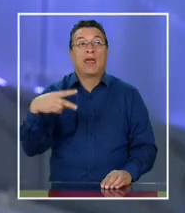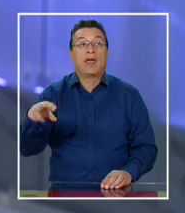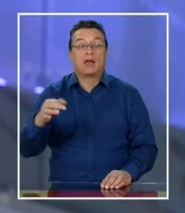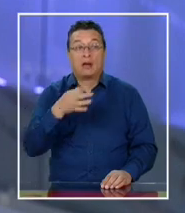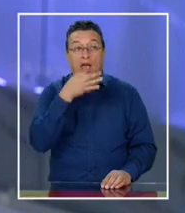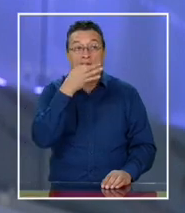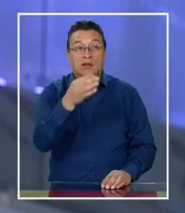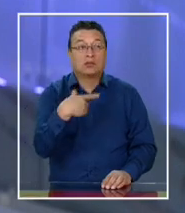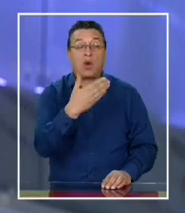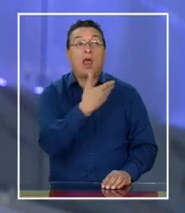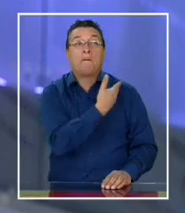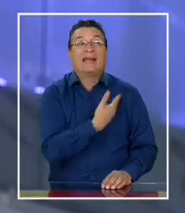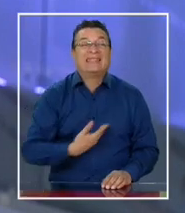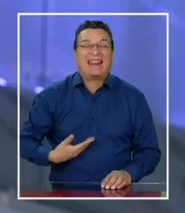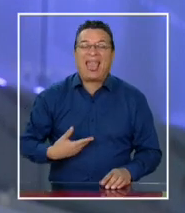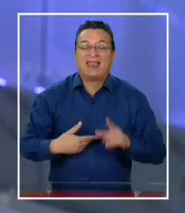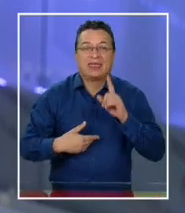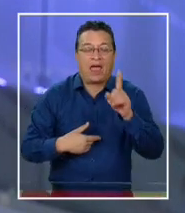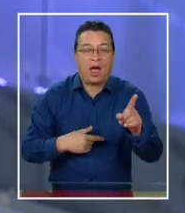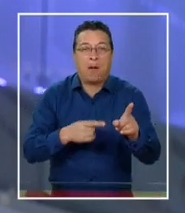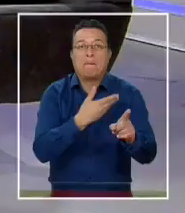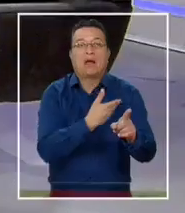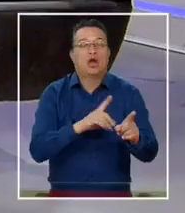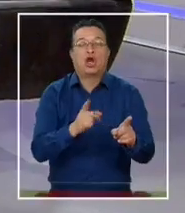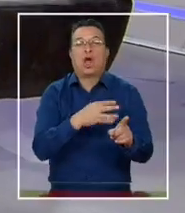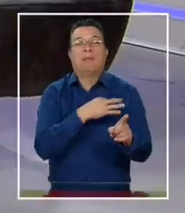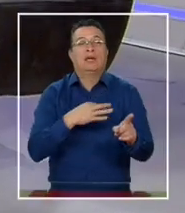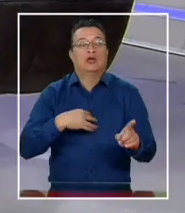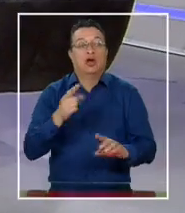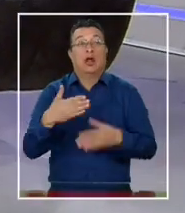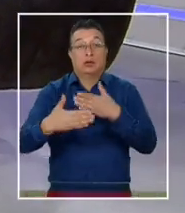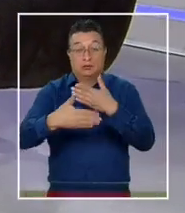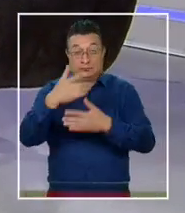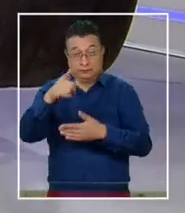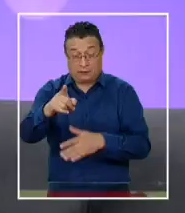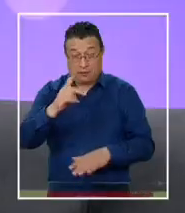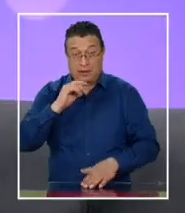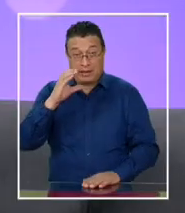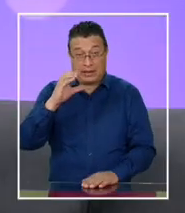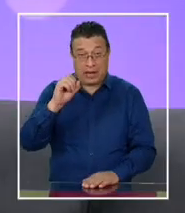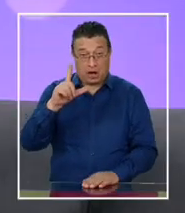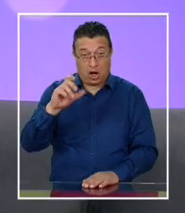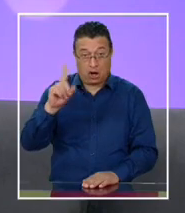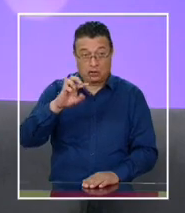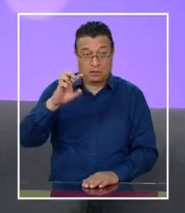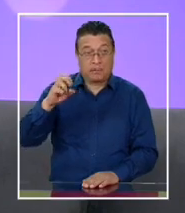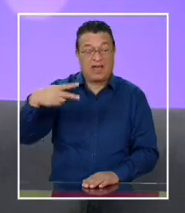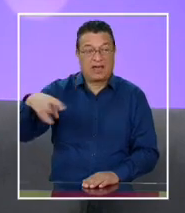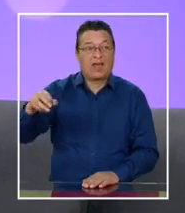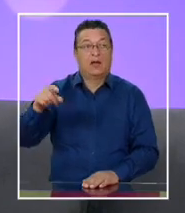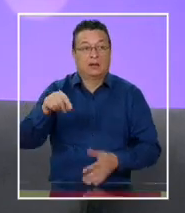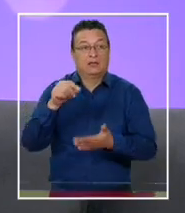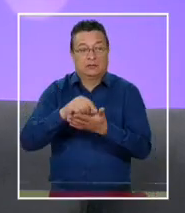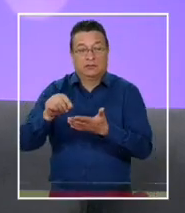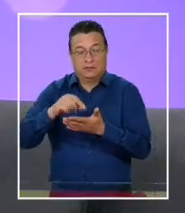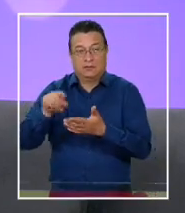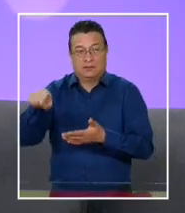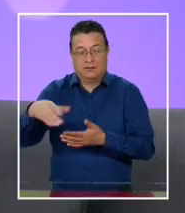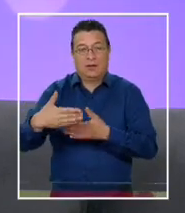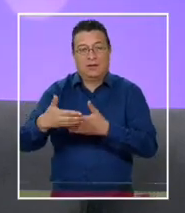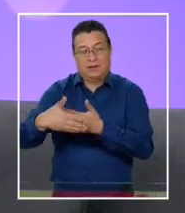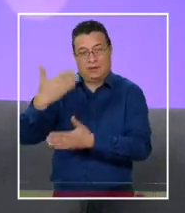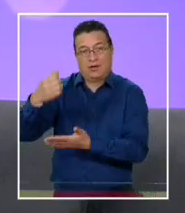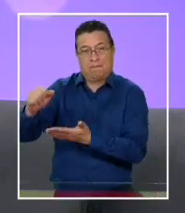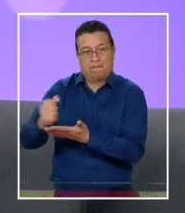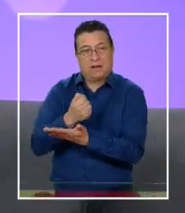no ministra bueno Esto es para los que no leyeron El mercurio digámoslo Carlos Peña el columnista del mercurio cierto